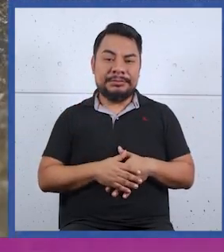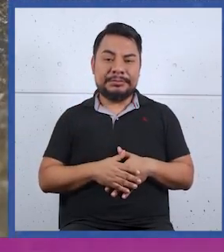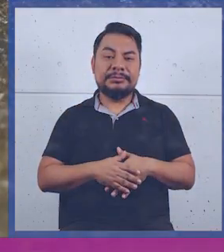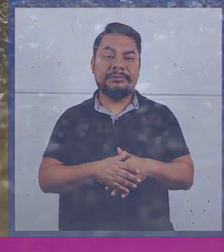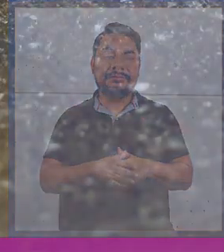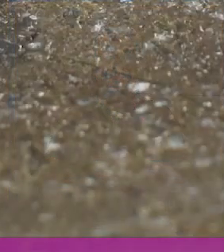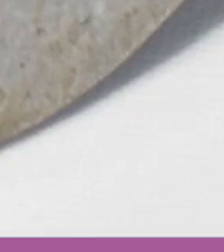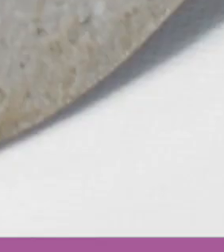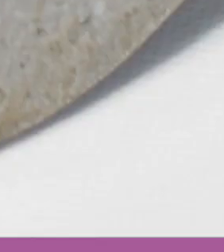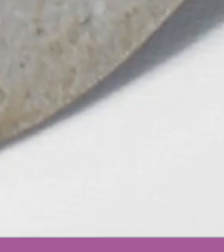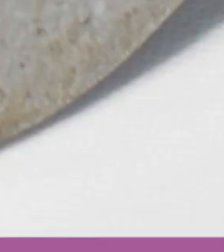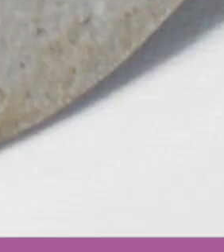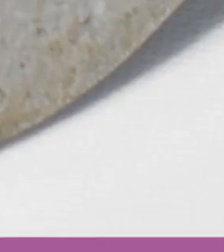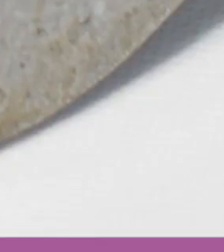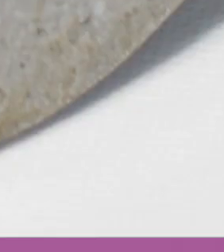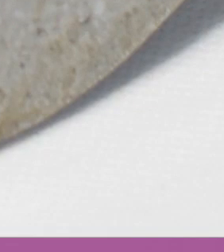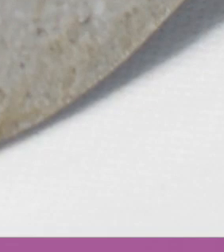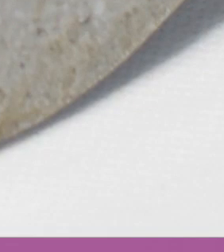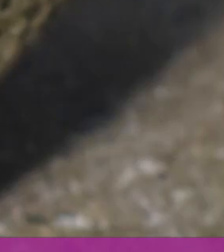los mochicas.